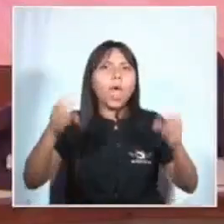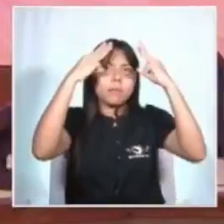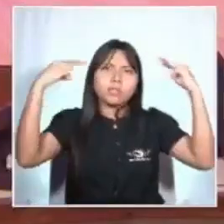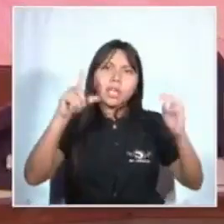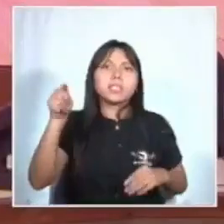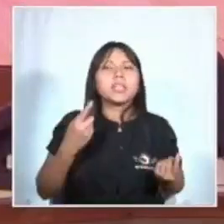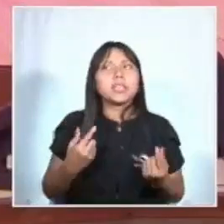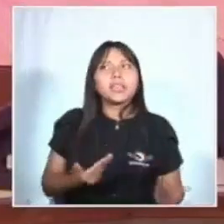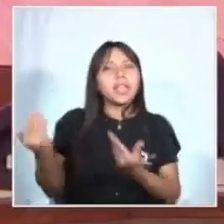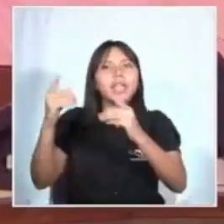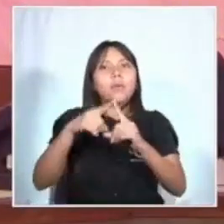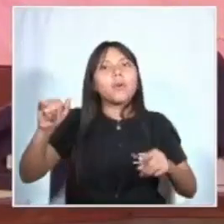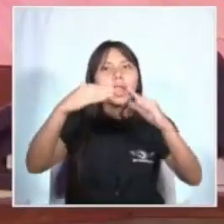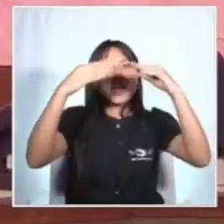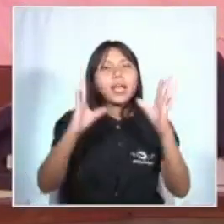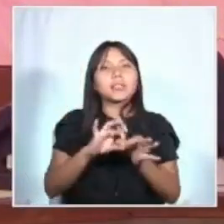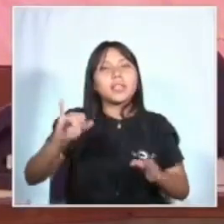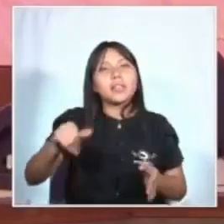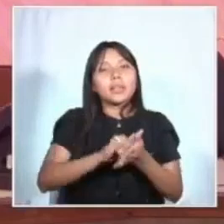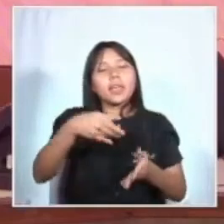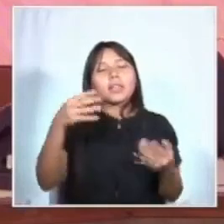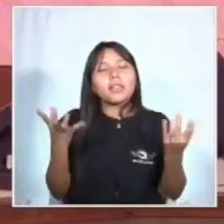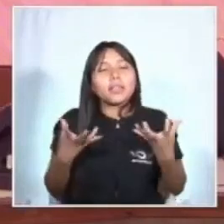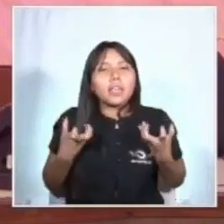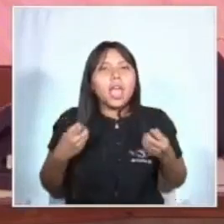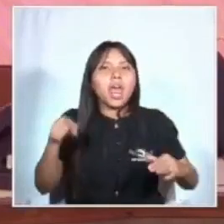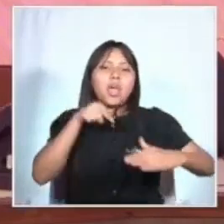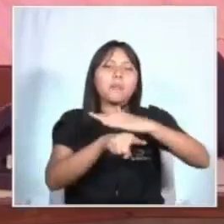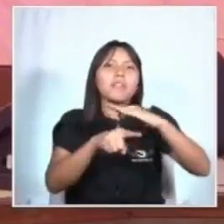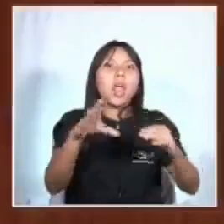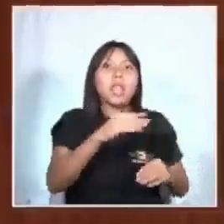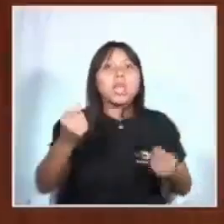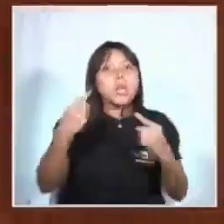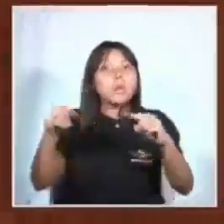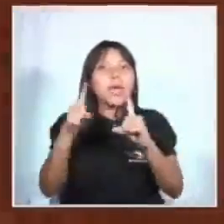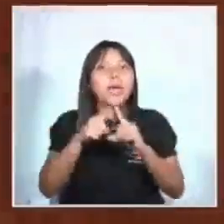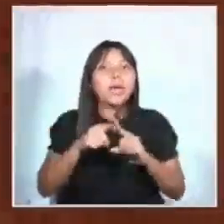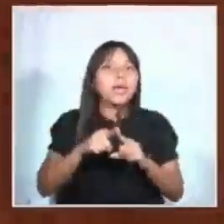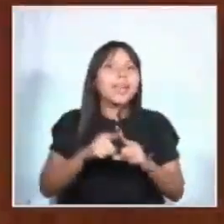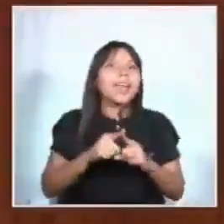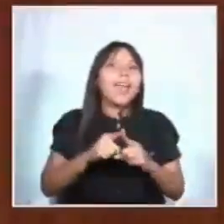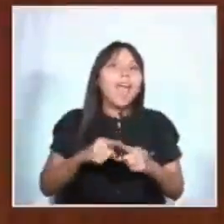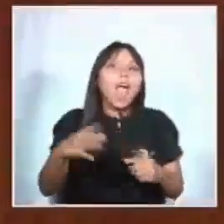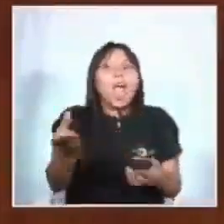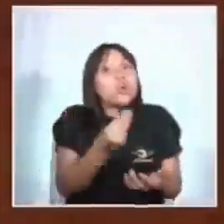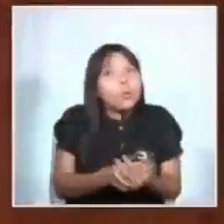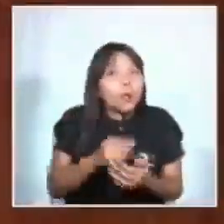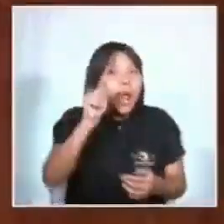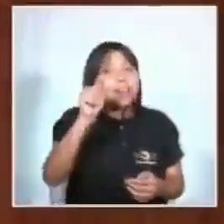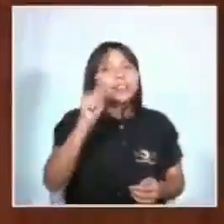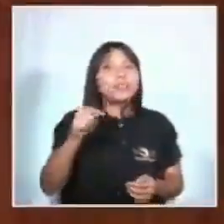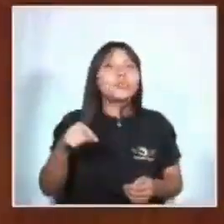a la casa del que te quiere matar. Y él va a pagar tus Nikes. Él te va a comprar